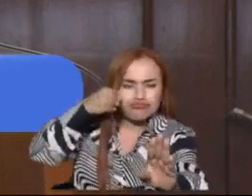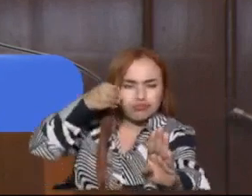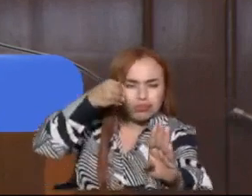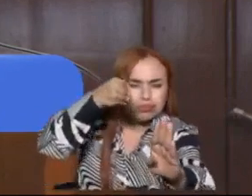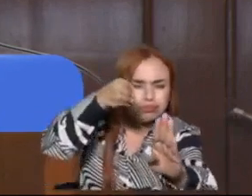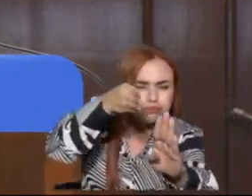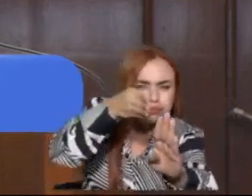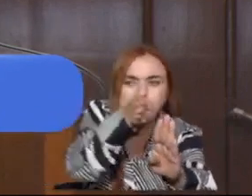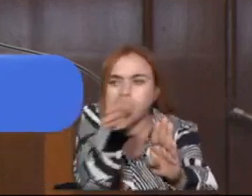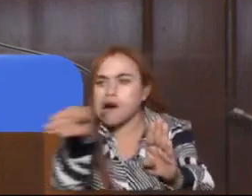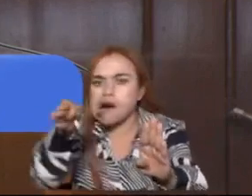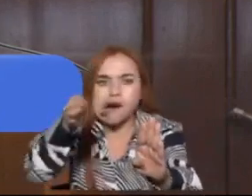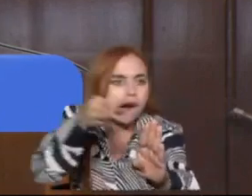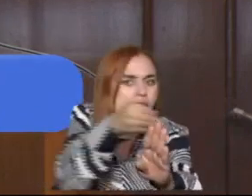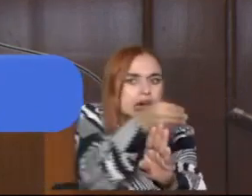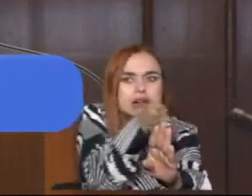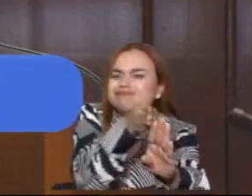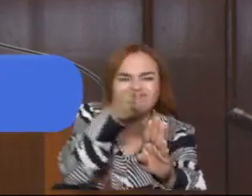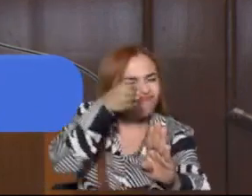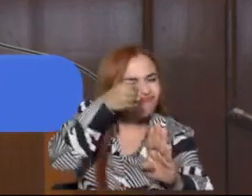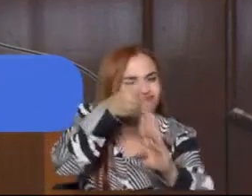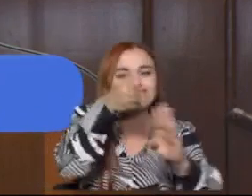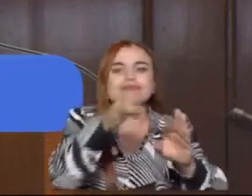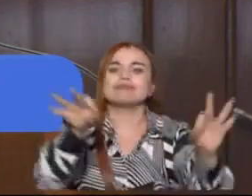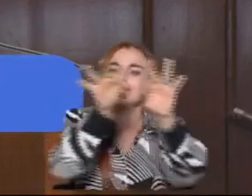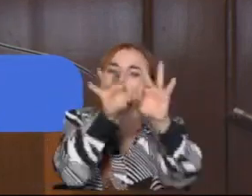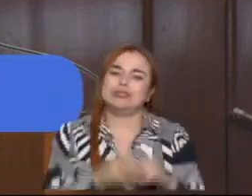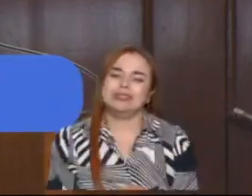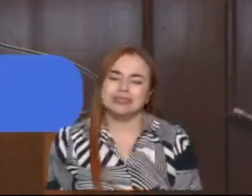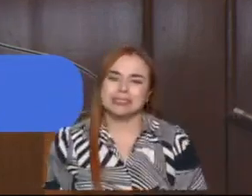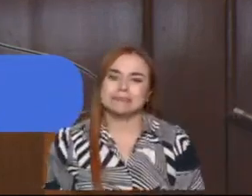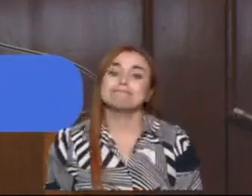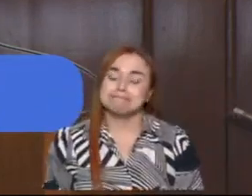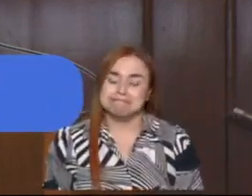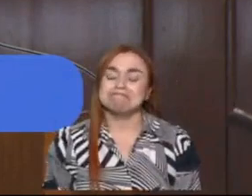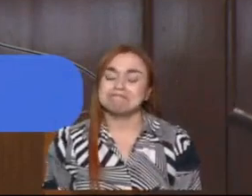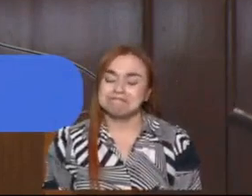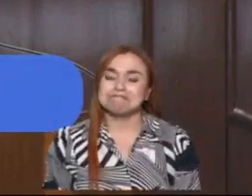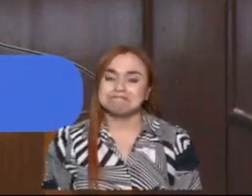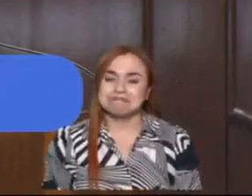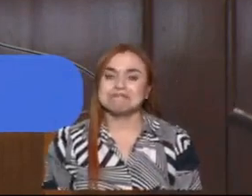debemos apartarnos. Hoy, más que nunca,